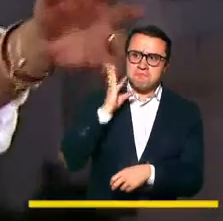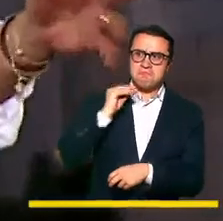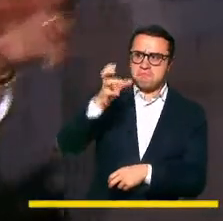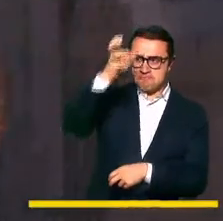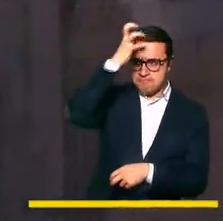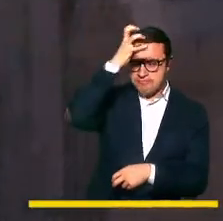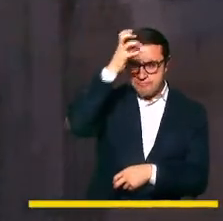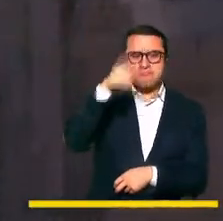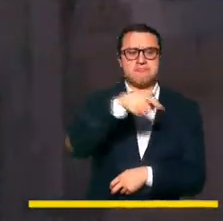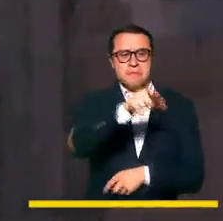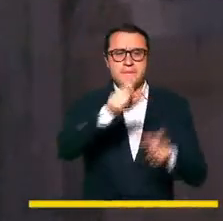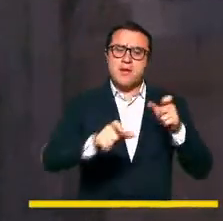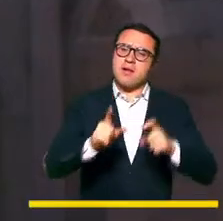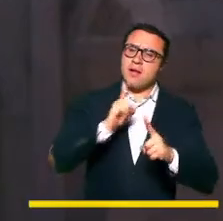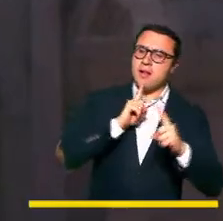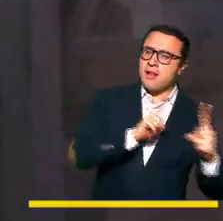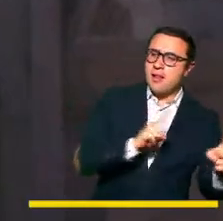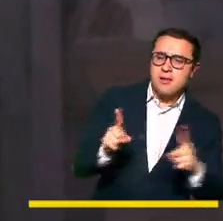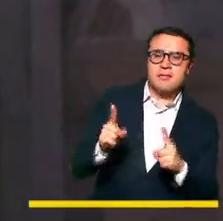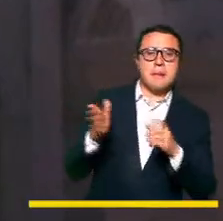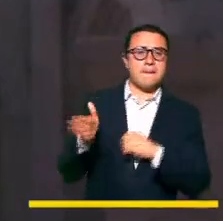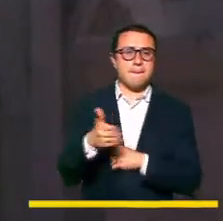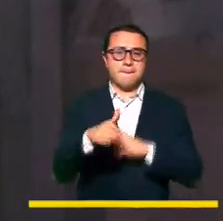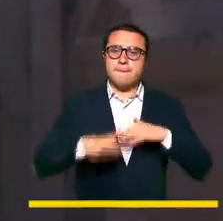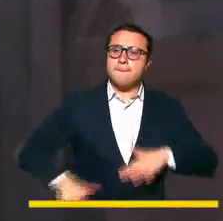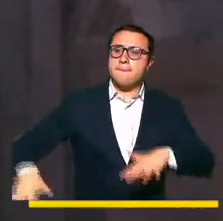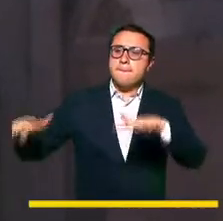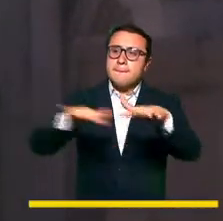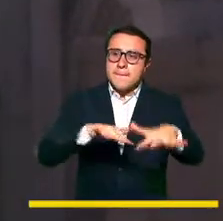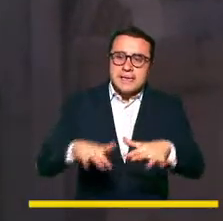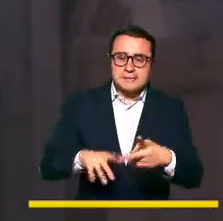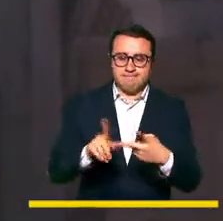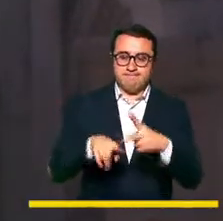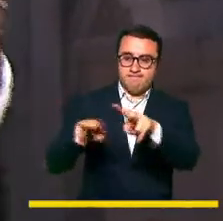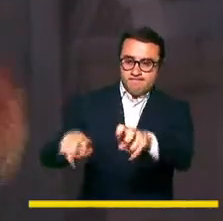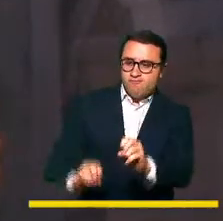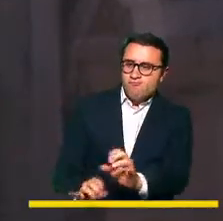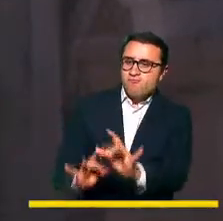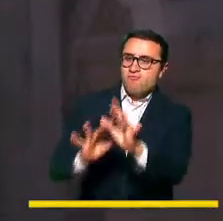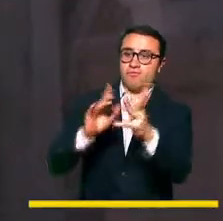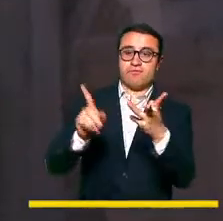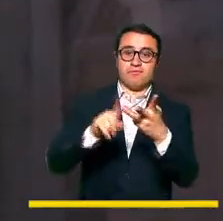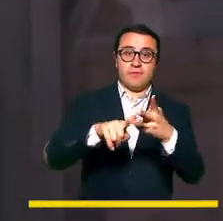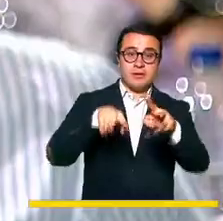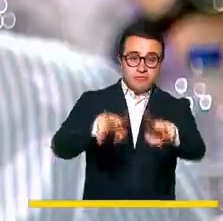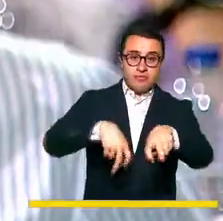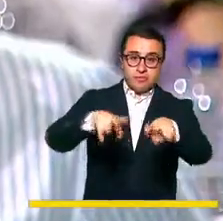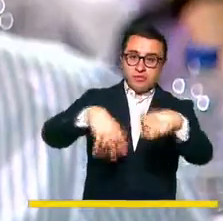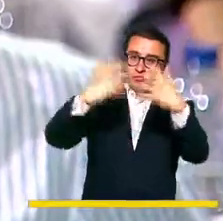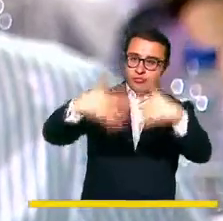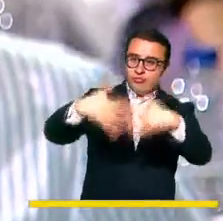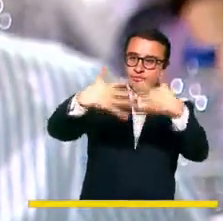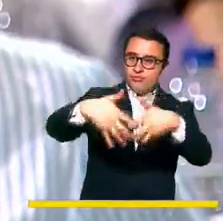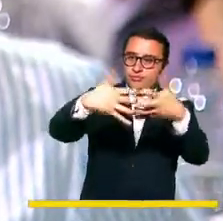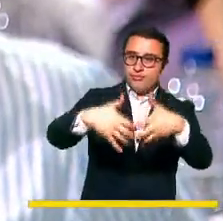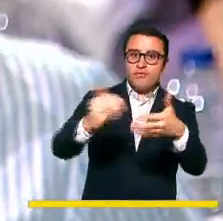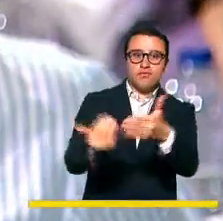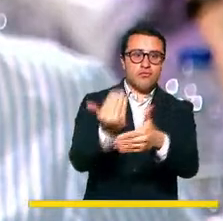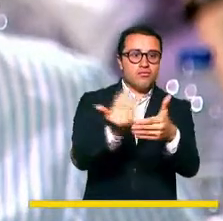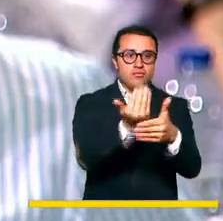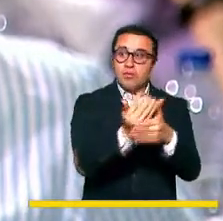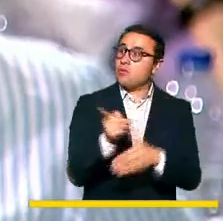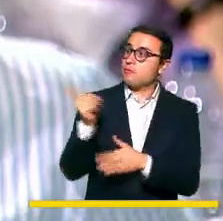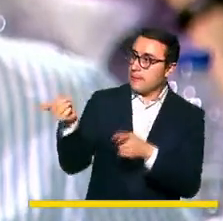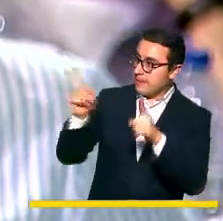hablado. Pesca, agricultura e industrialización agraria que estábamos hablando ahorita, ahora va a hablar